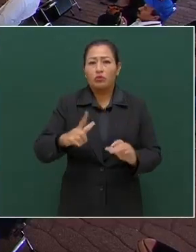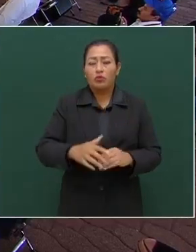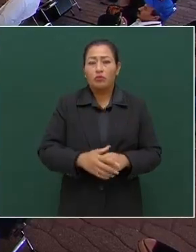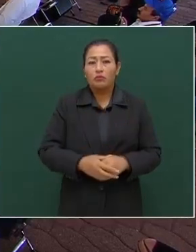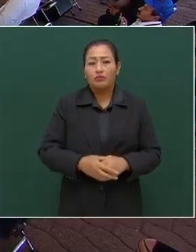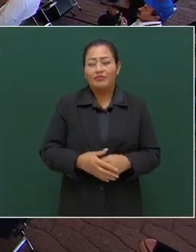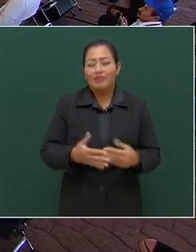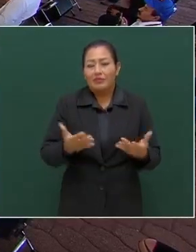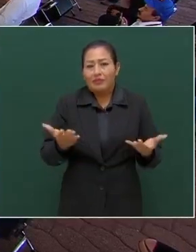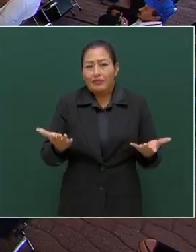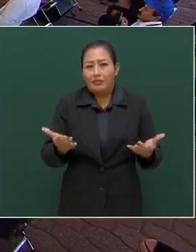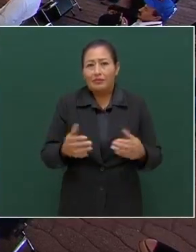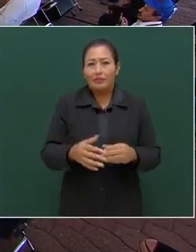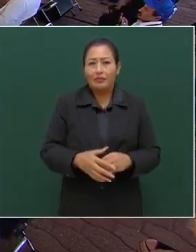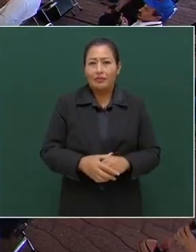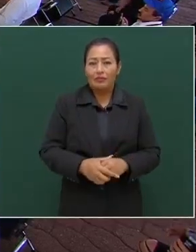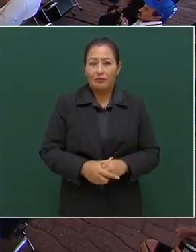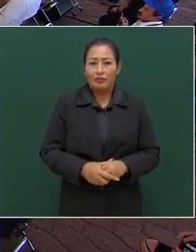Entonces,